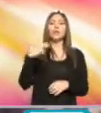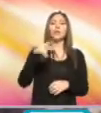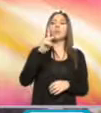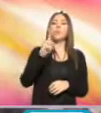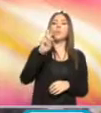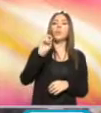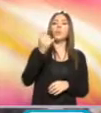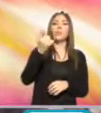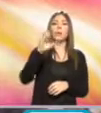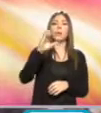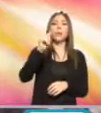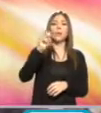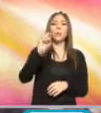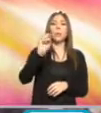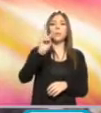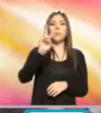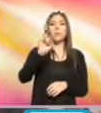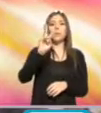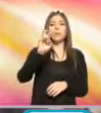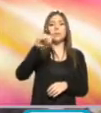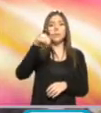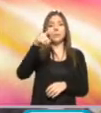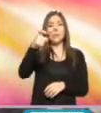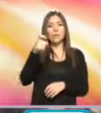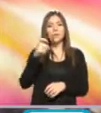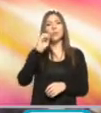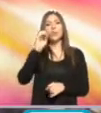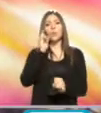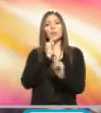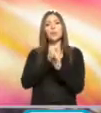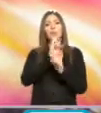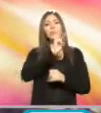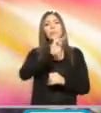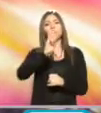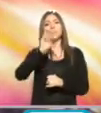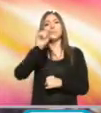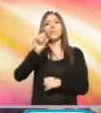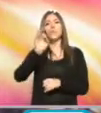Vive MX, pueden también buscarnos en internet, en